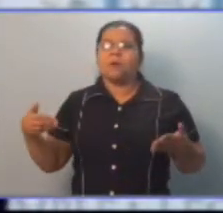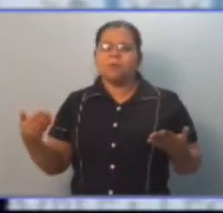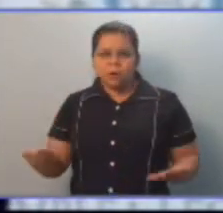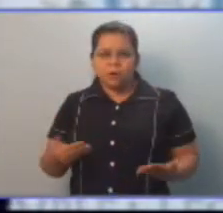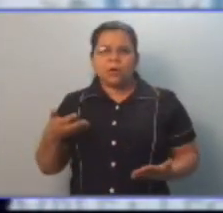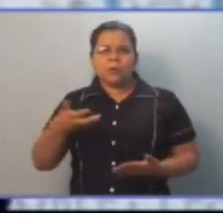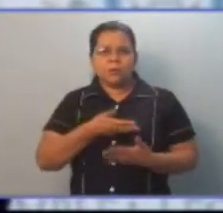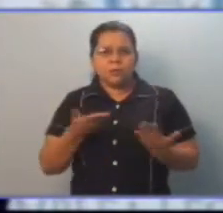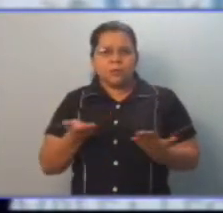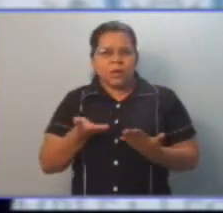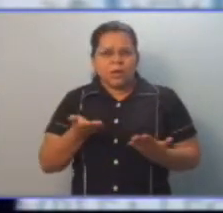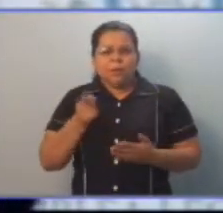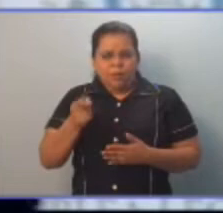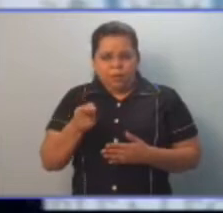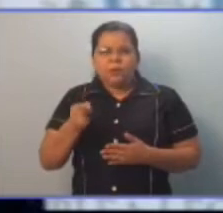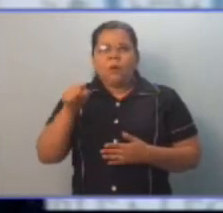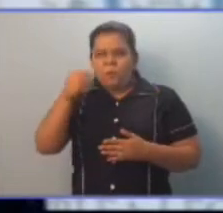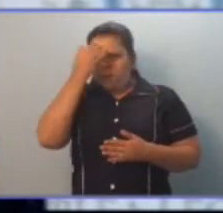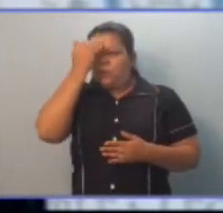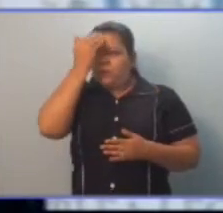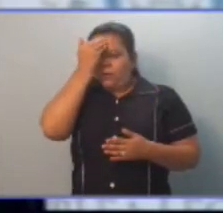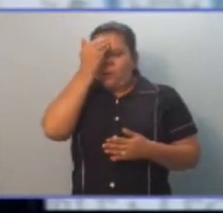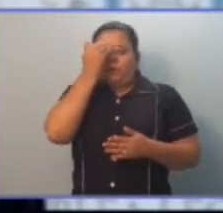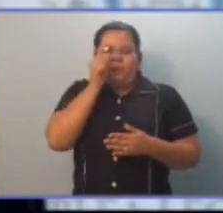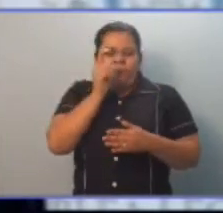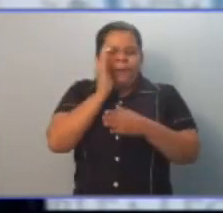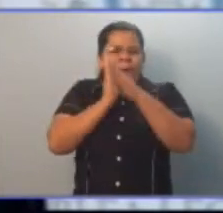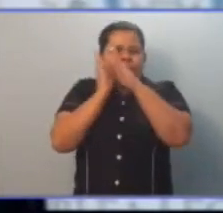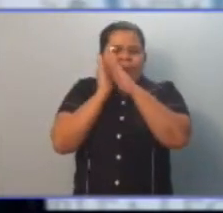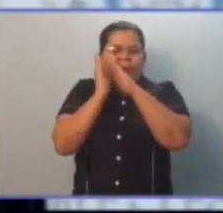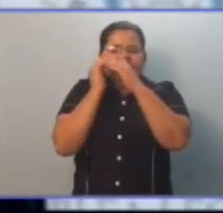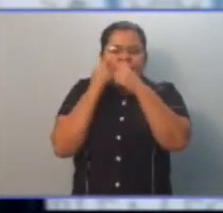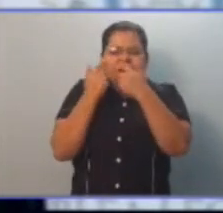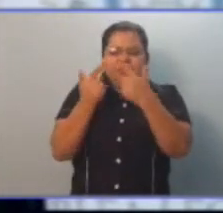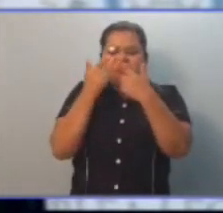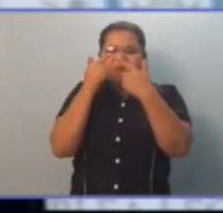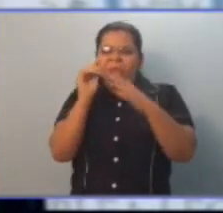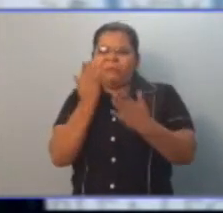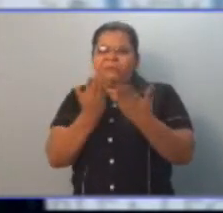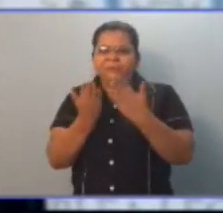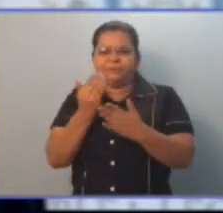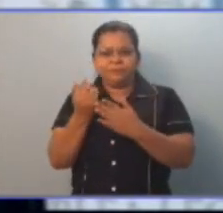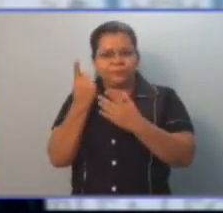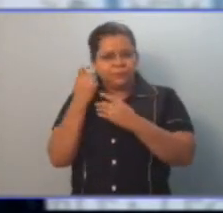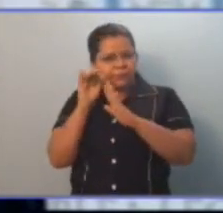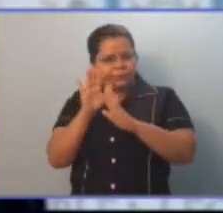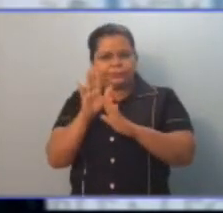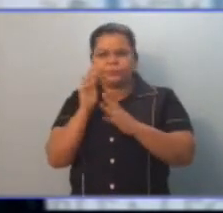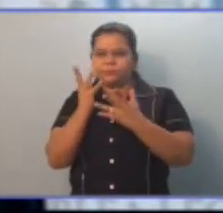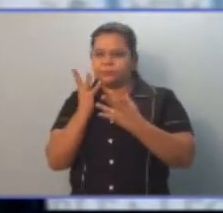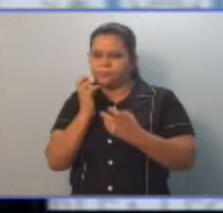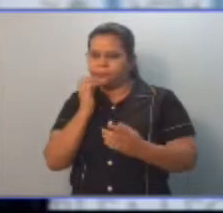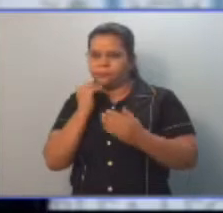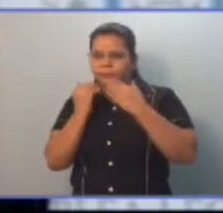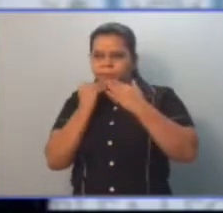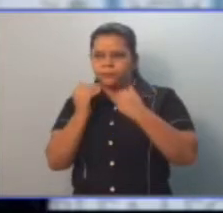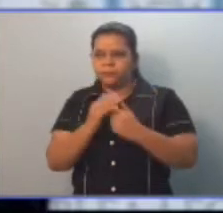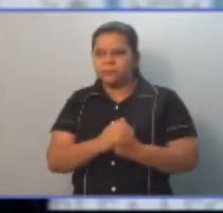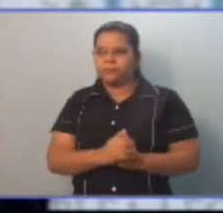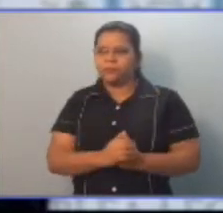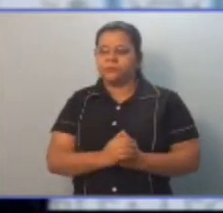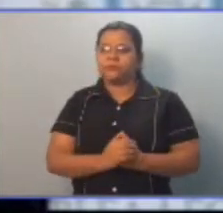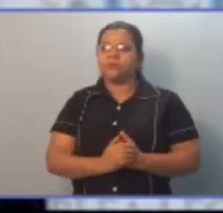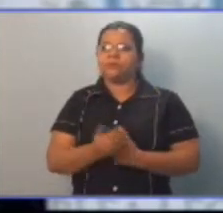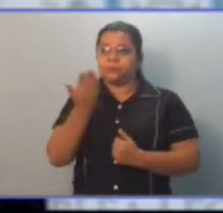se creó eso. Usted lo sabrá mejor que yo, coronel, usted tiene una gran trayectoria. Quizás va a ser una falta de respeto que yo haga esa remembranza, pero